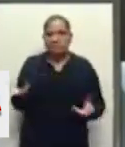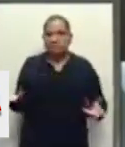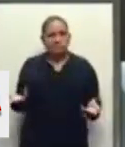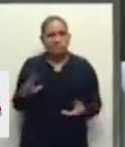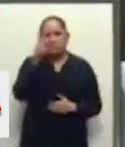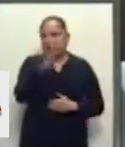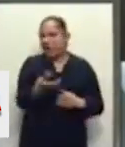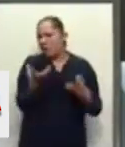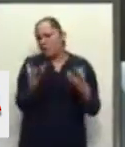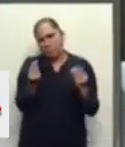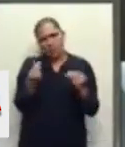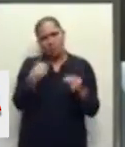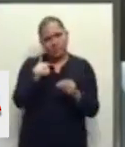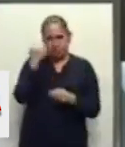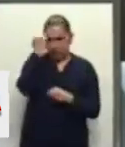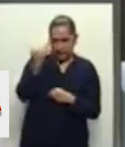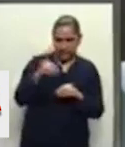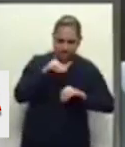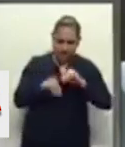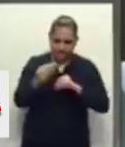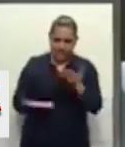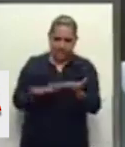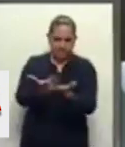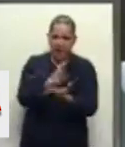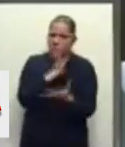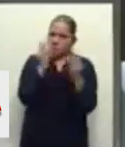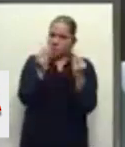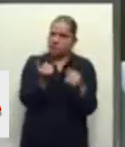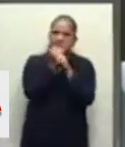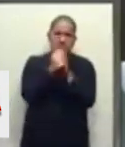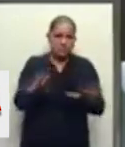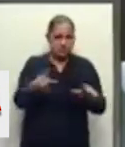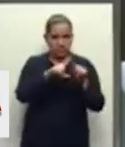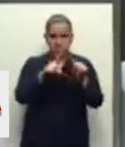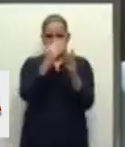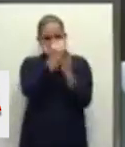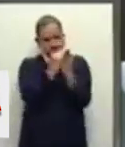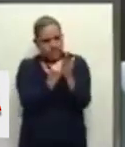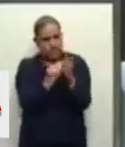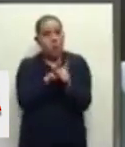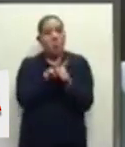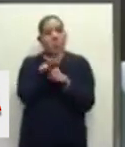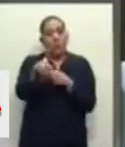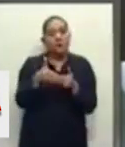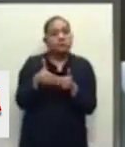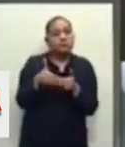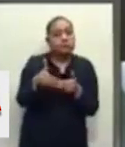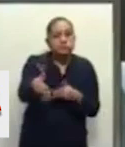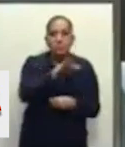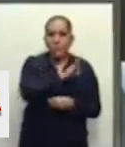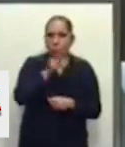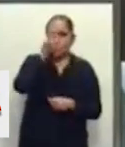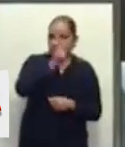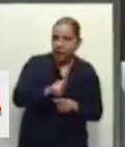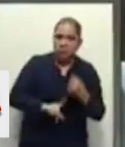mi iniciativa sobre que si existen riesgos. Claro que existen riesgos